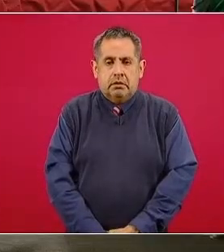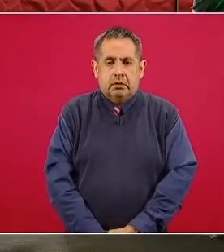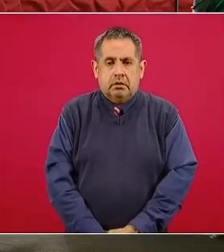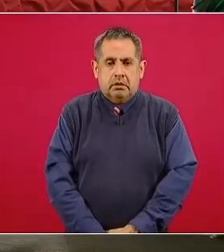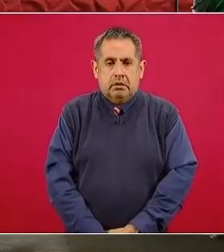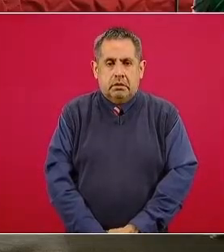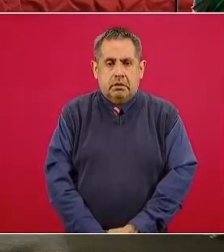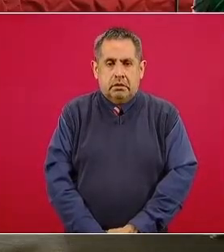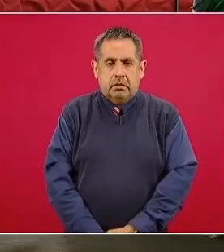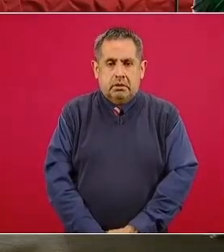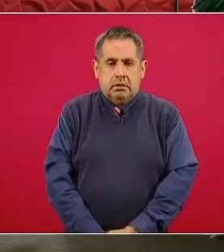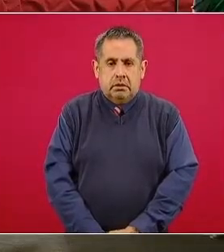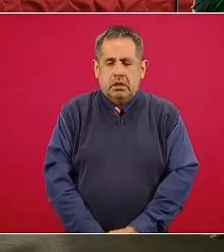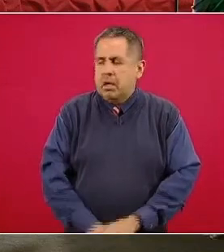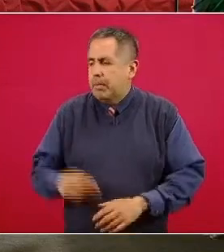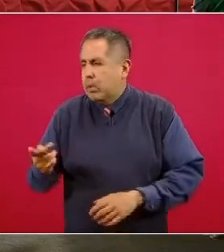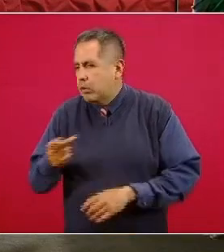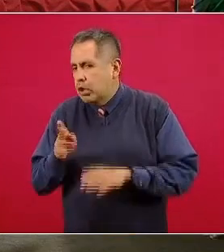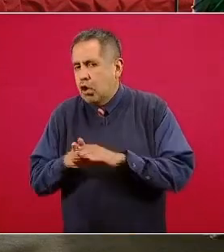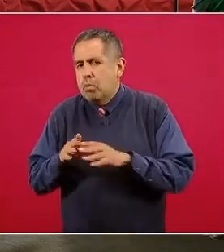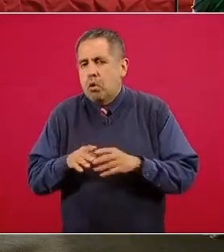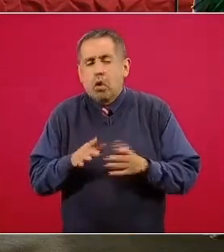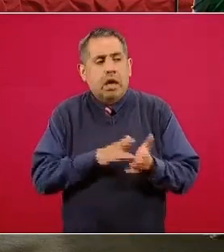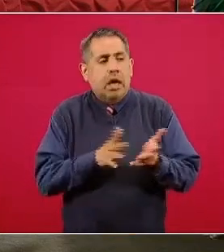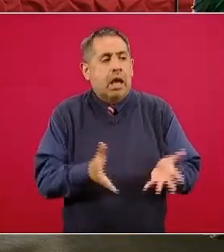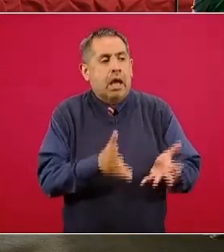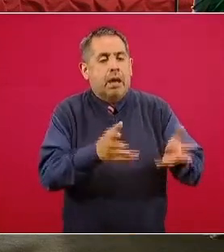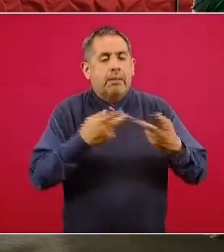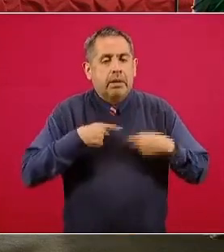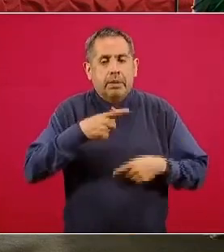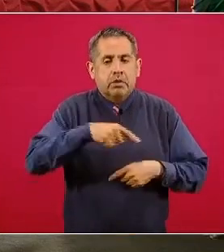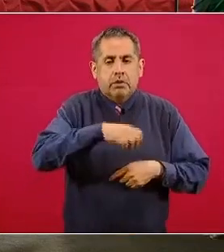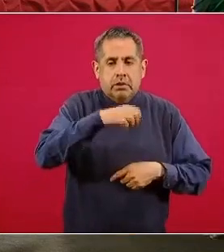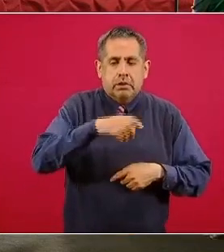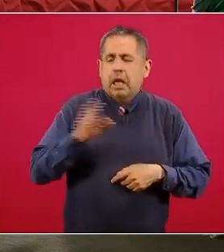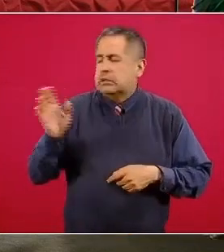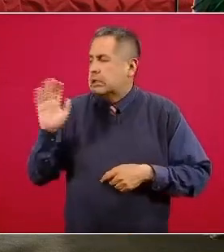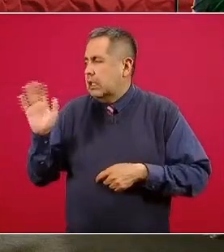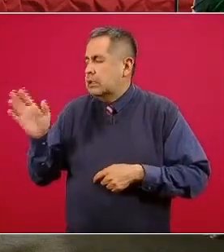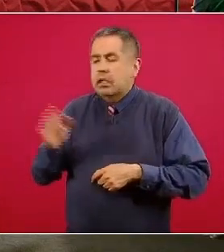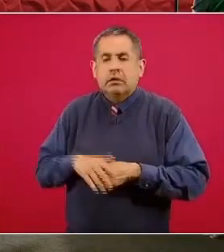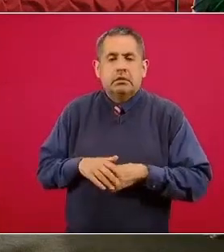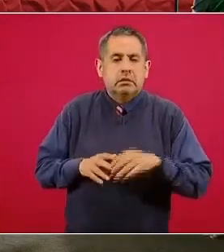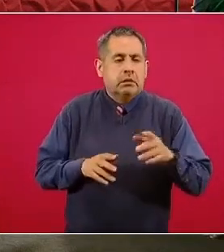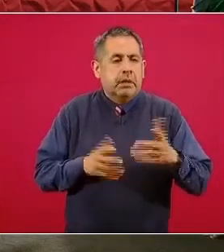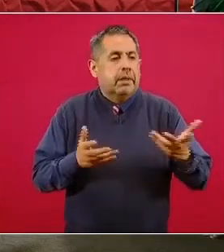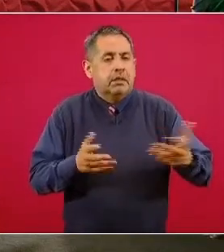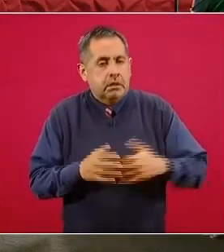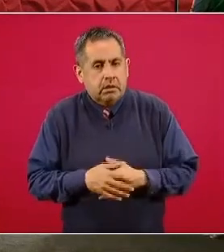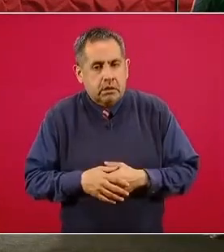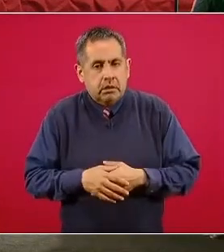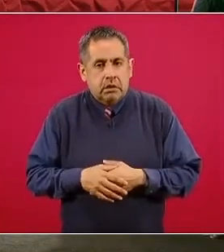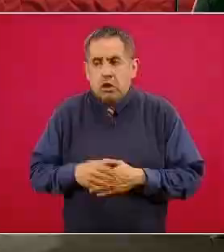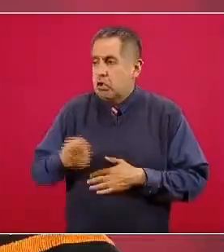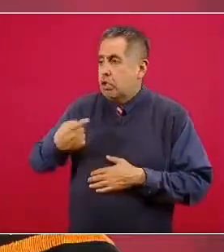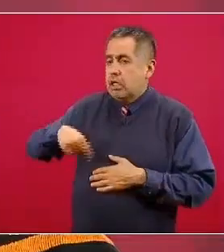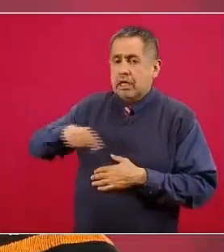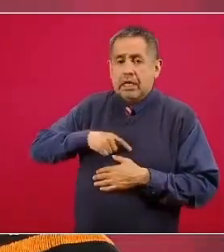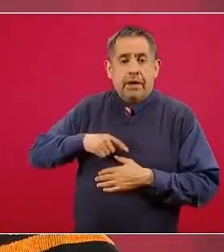La pregunta era sobre cómo estimular a que las personas se... Yo diría no qué van a hacer, sino que qué vamos a